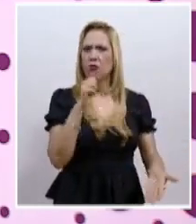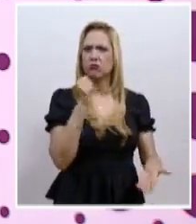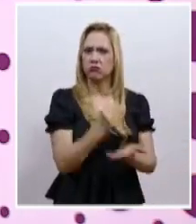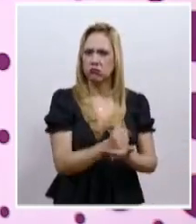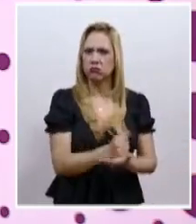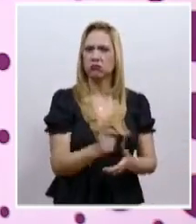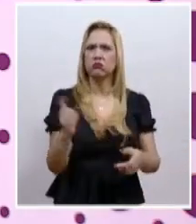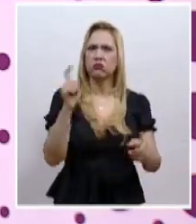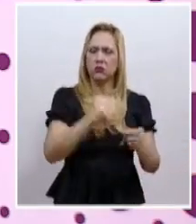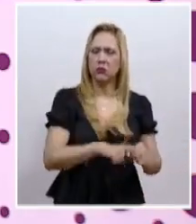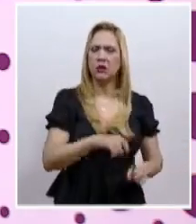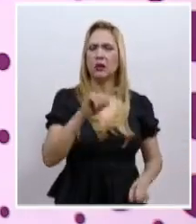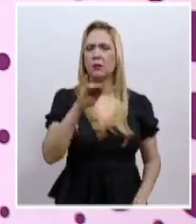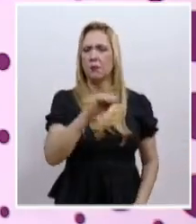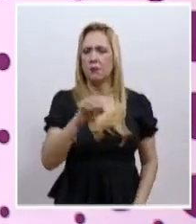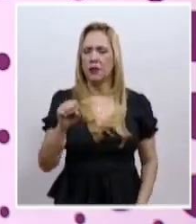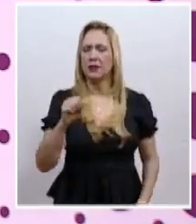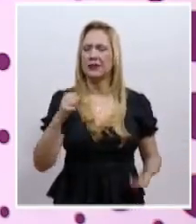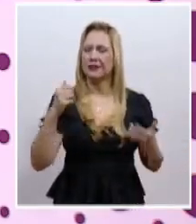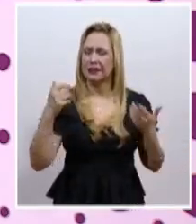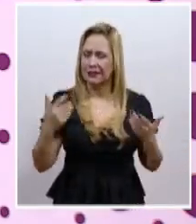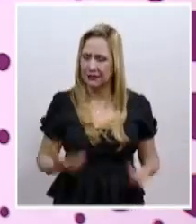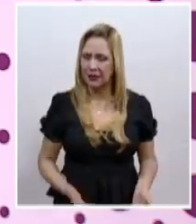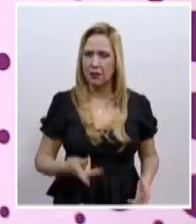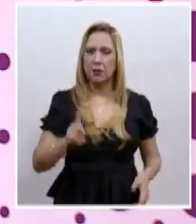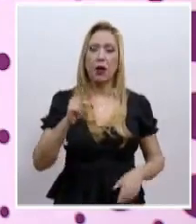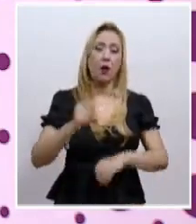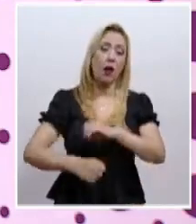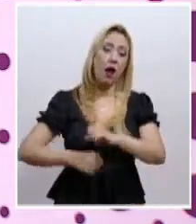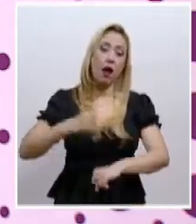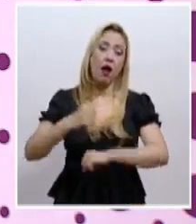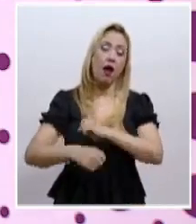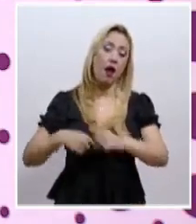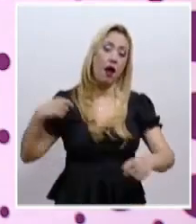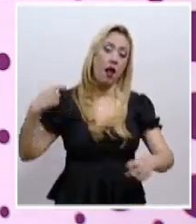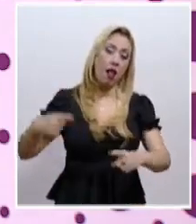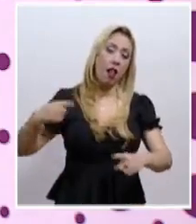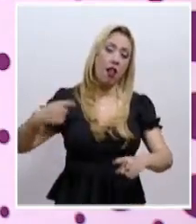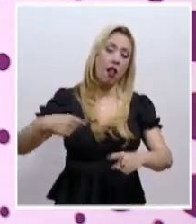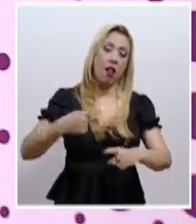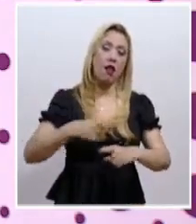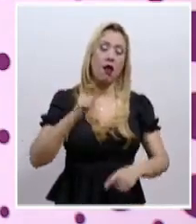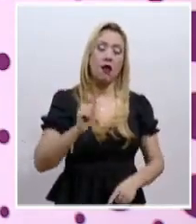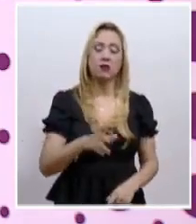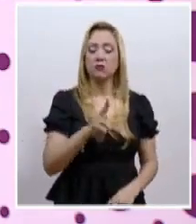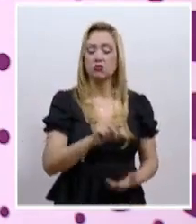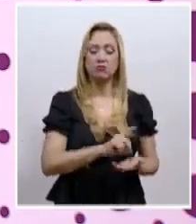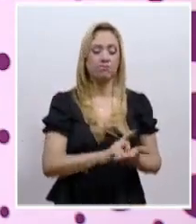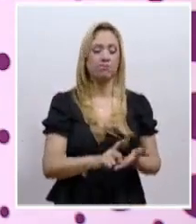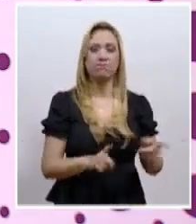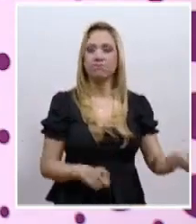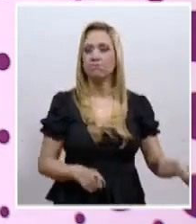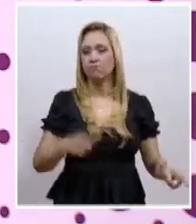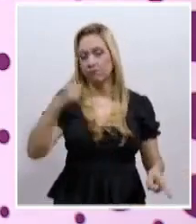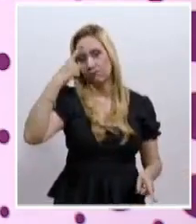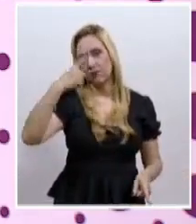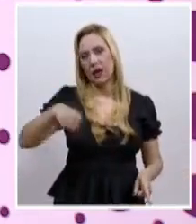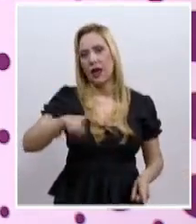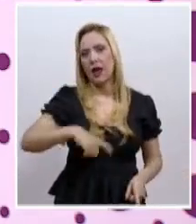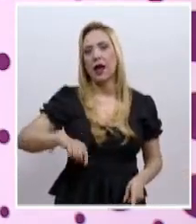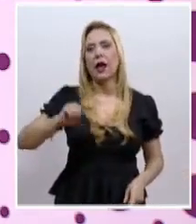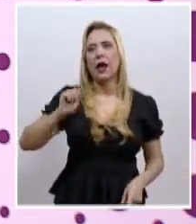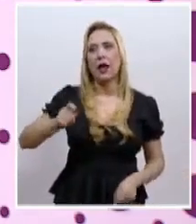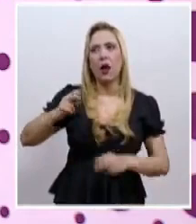etcétera. Pero esto lo que hizo durante muchos años es mermar el derecho de las y